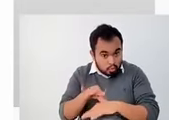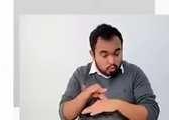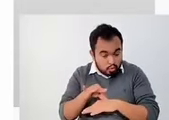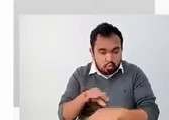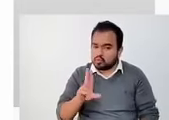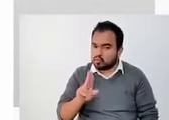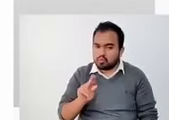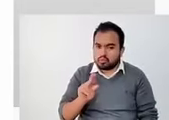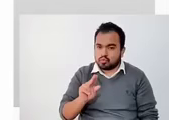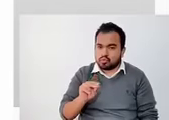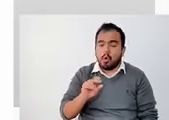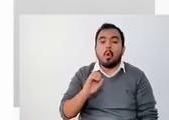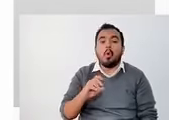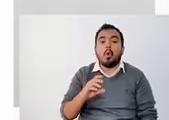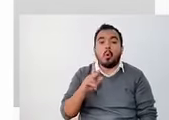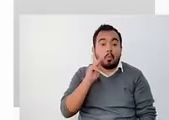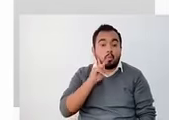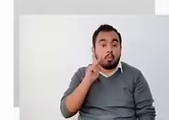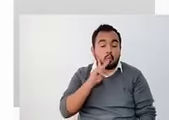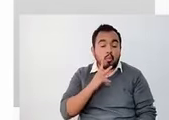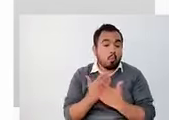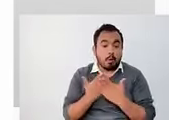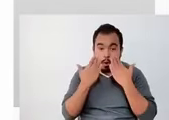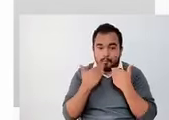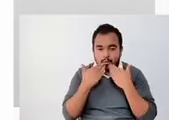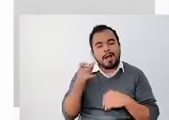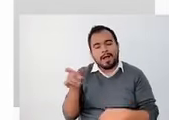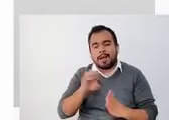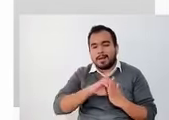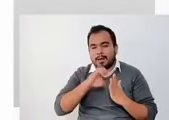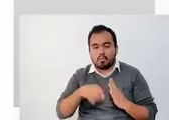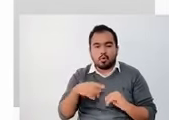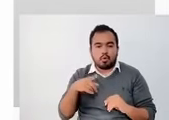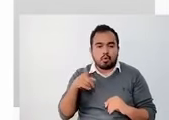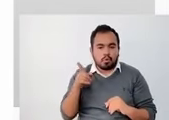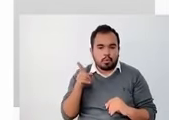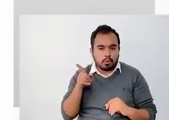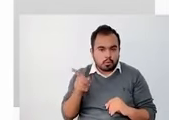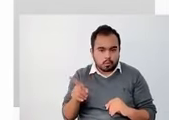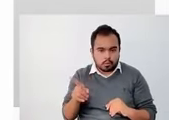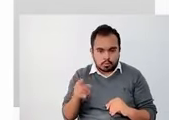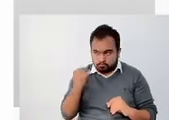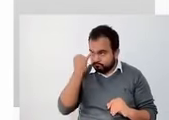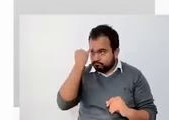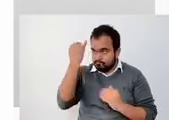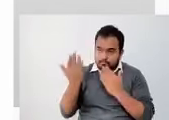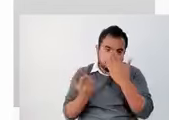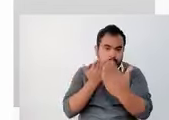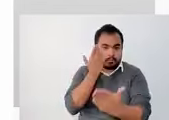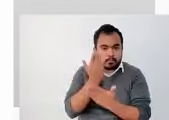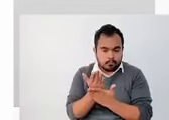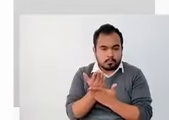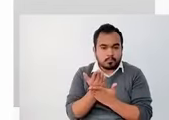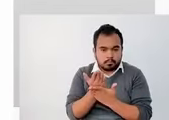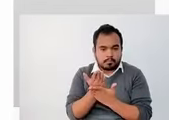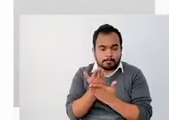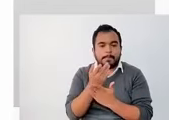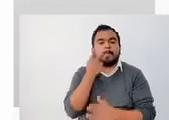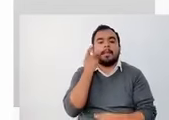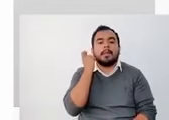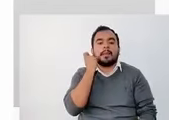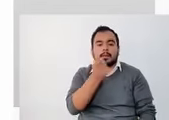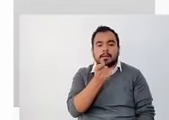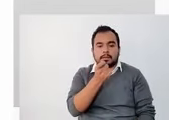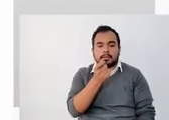como decían las hipótesis más enloquecidas de lo que en sí mismo es una teoría con un profundo